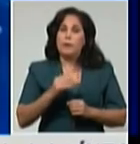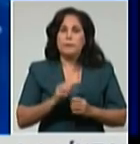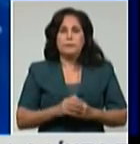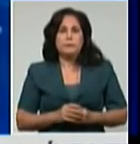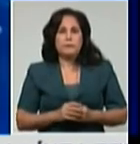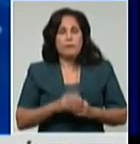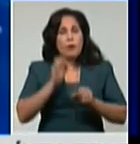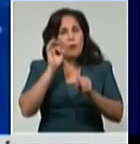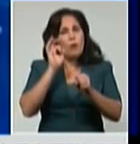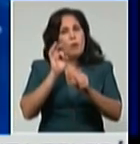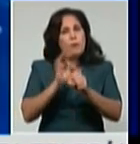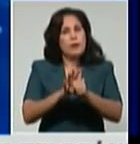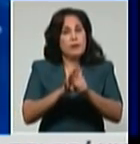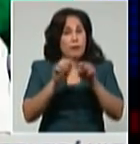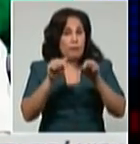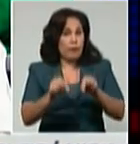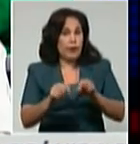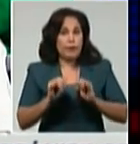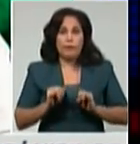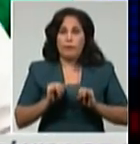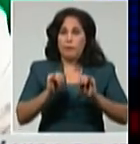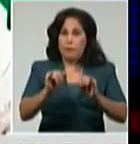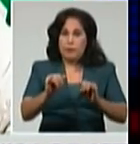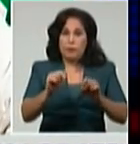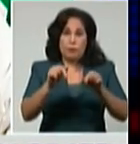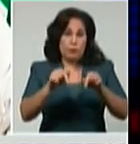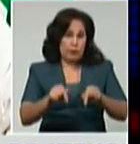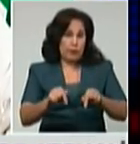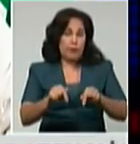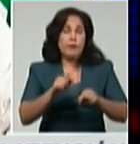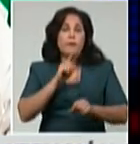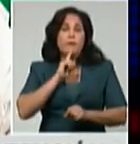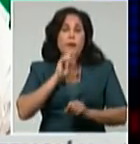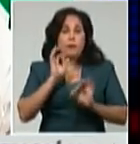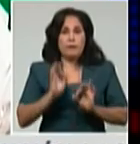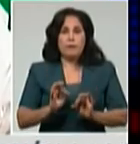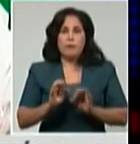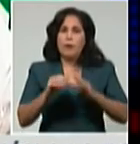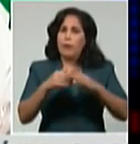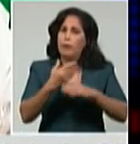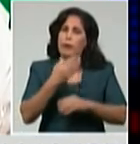Comenzamos la información del día de hoy, que no es un día bueno.